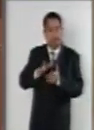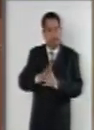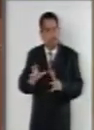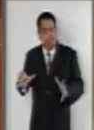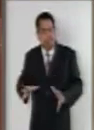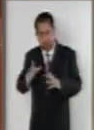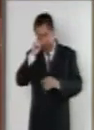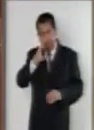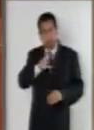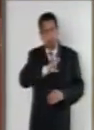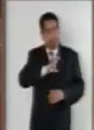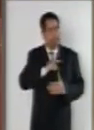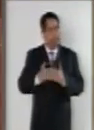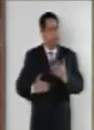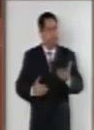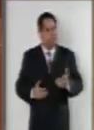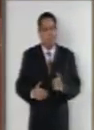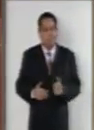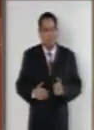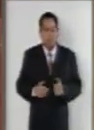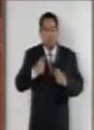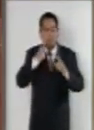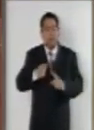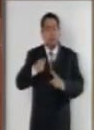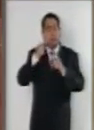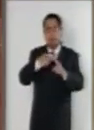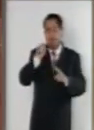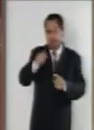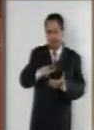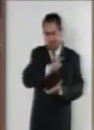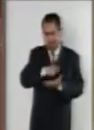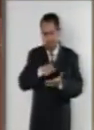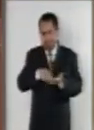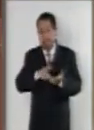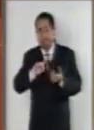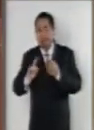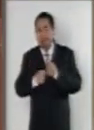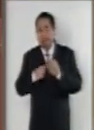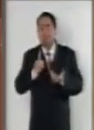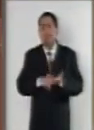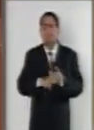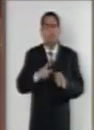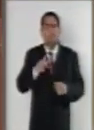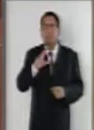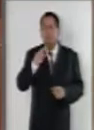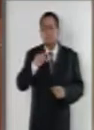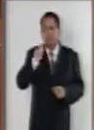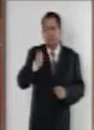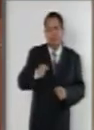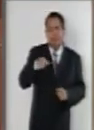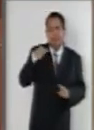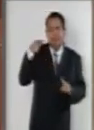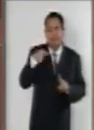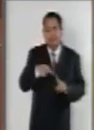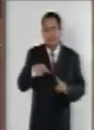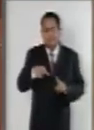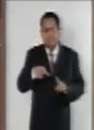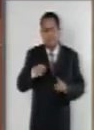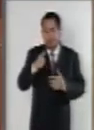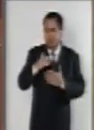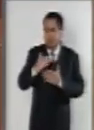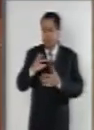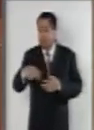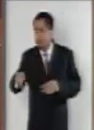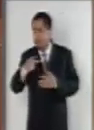capital privado. El objetivo real de esta iniciativa, entonces, no es ni remotamente la reducción